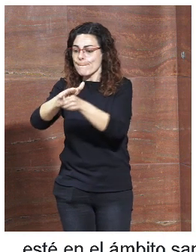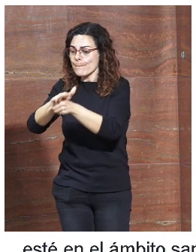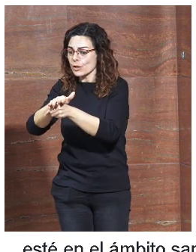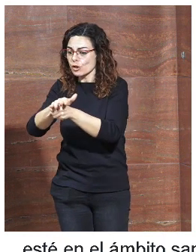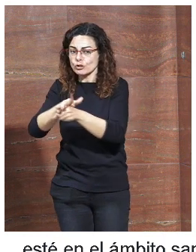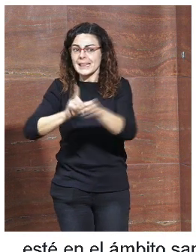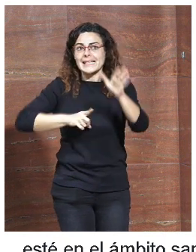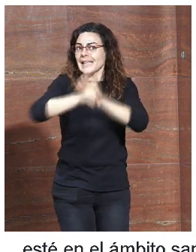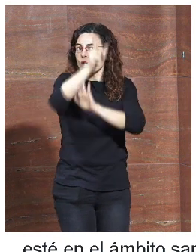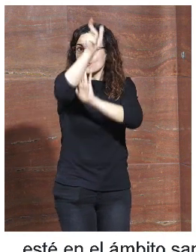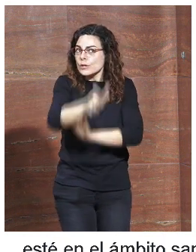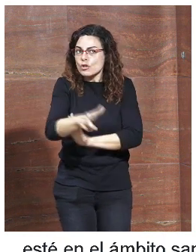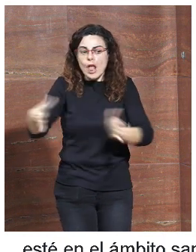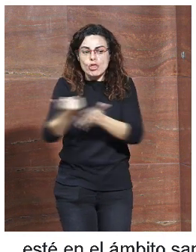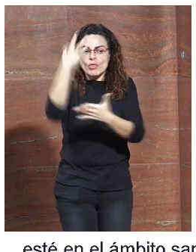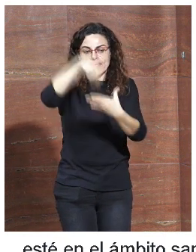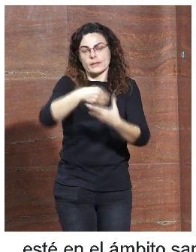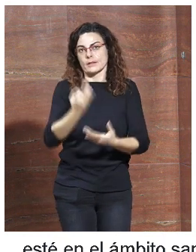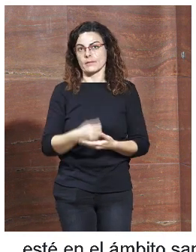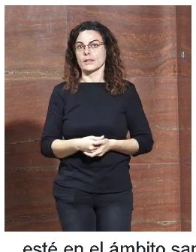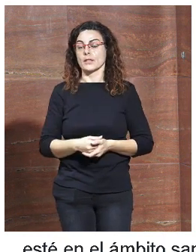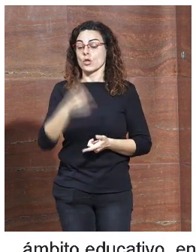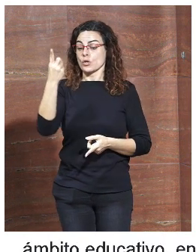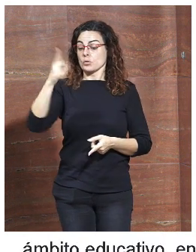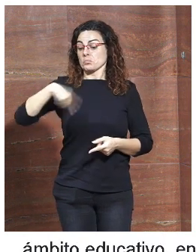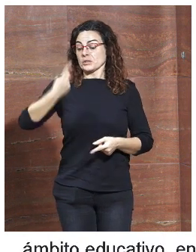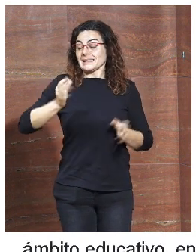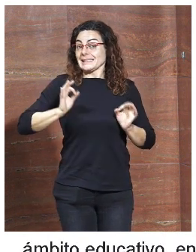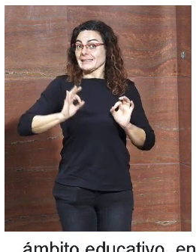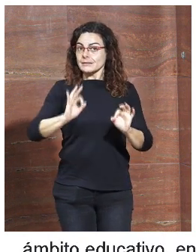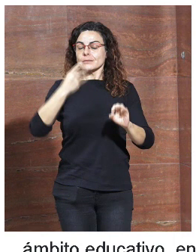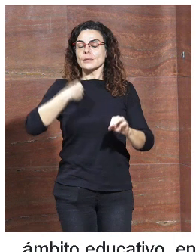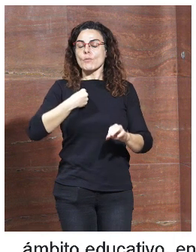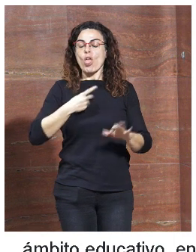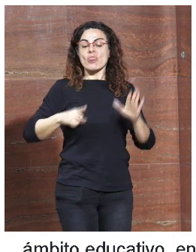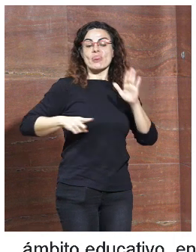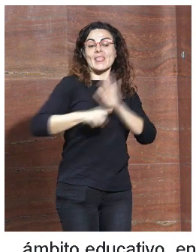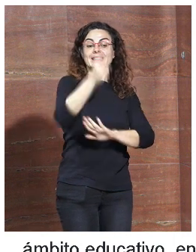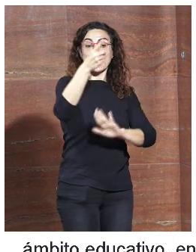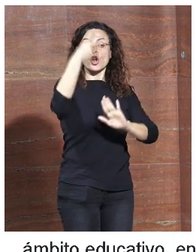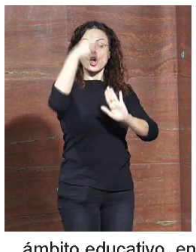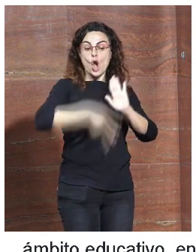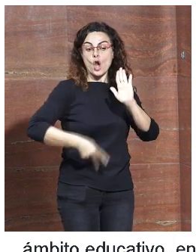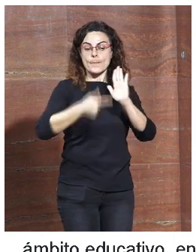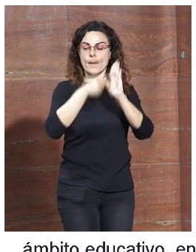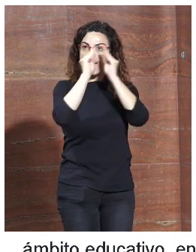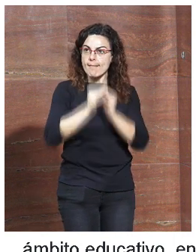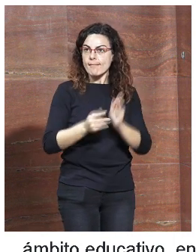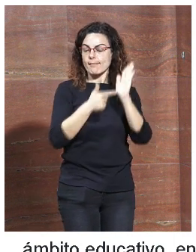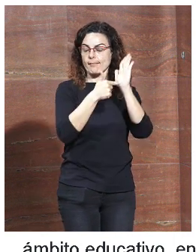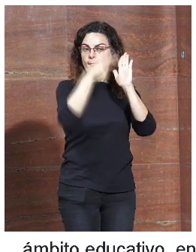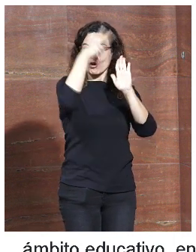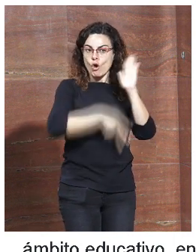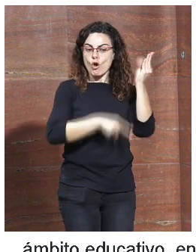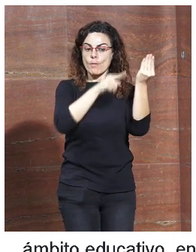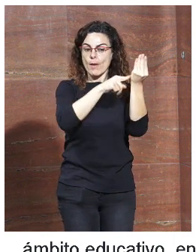persona. Y luego, y muy singularmente, ese desarrollo normativo ¿a qué nos llevará? Pues a